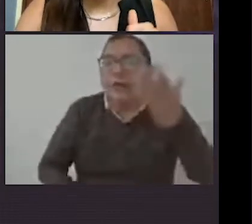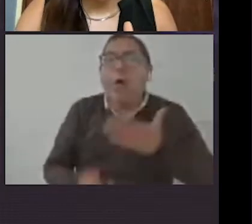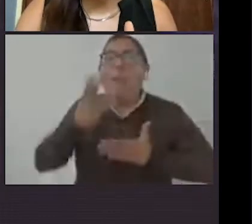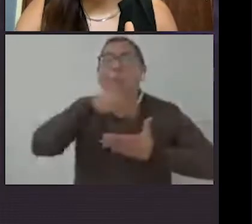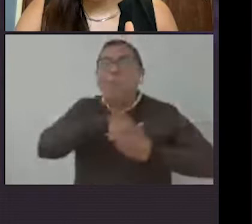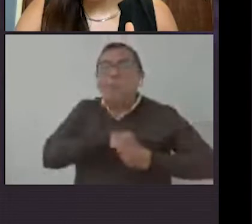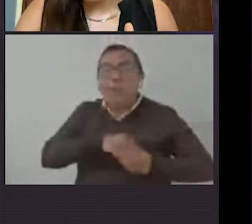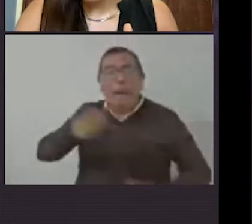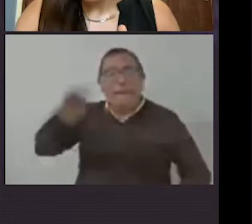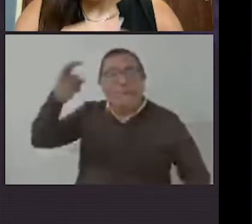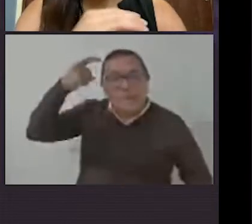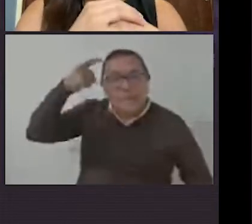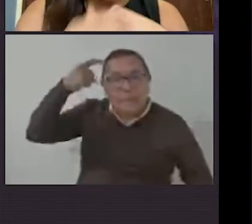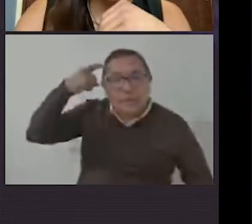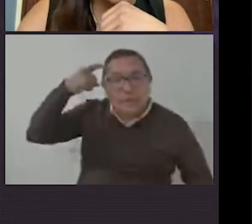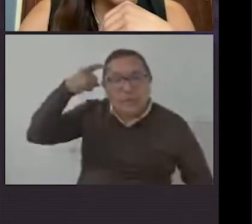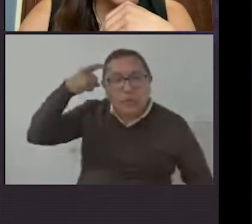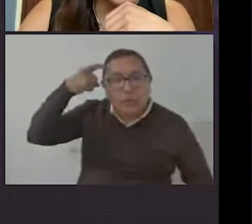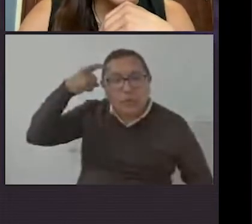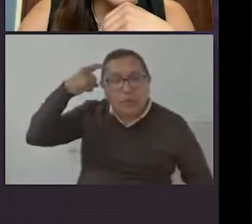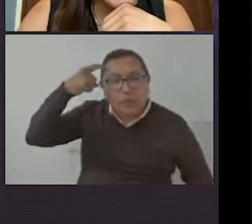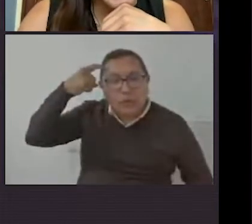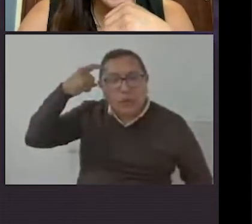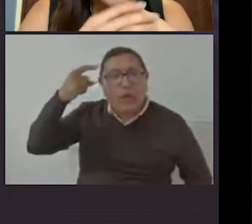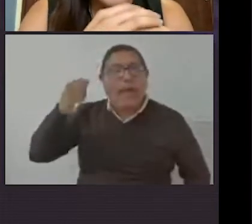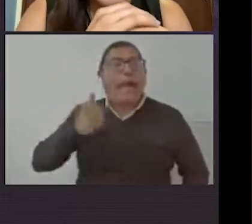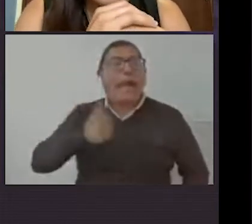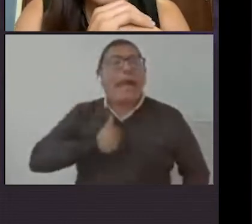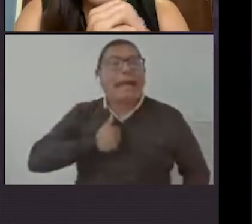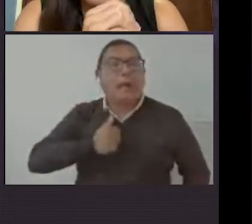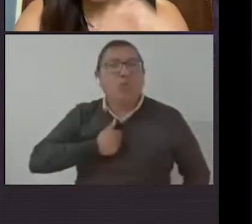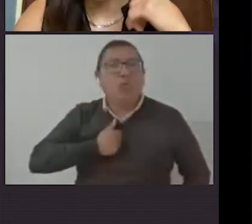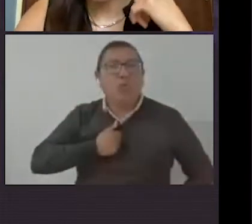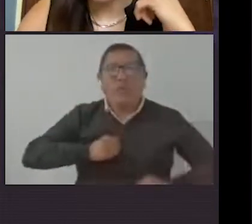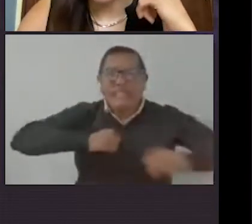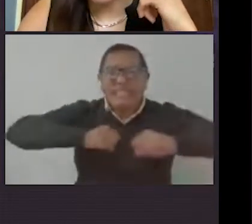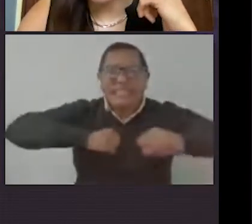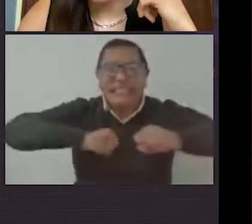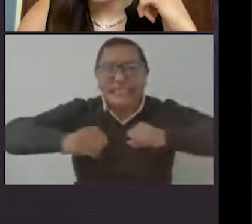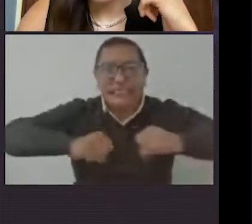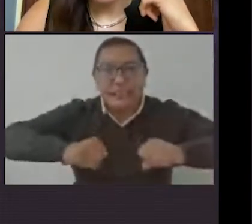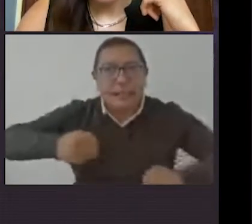Nosotros creamos nuestra propia realidad a través de nuestros